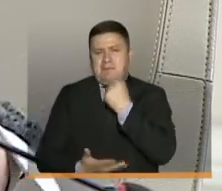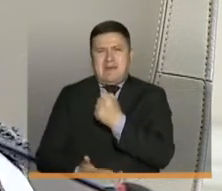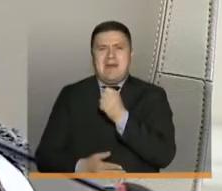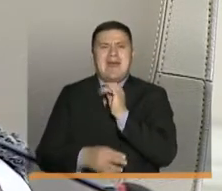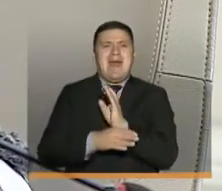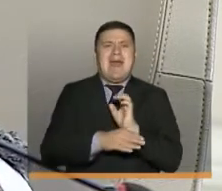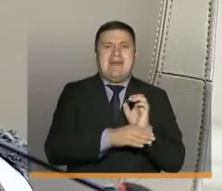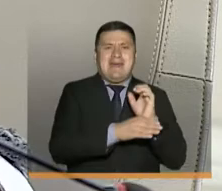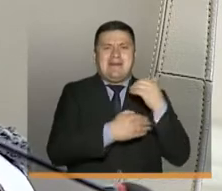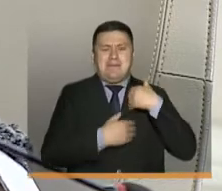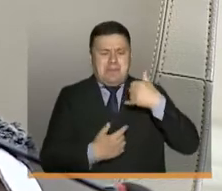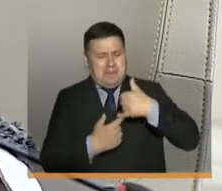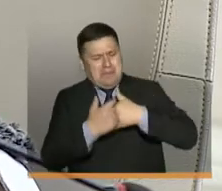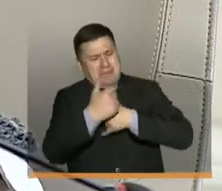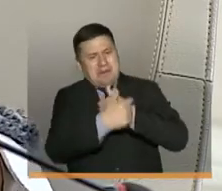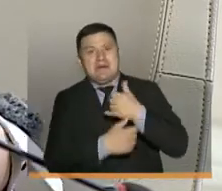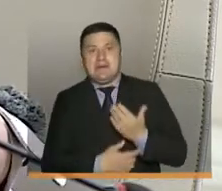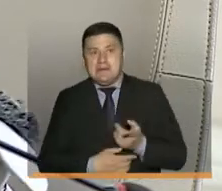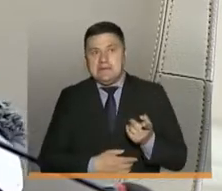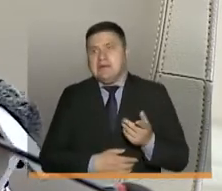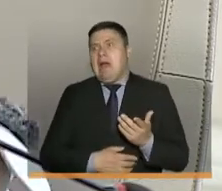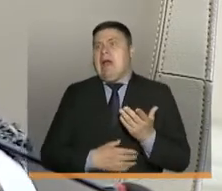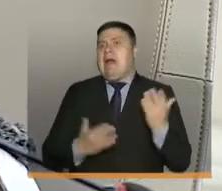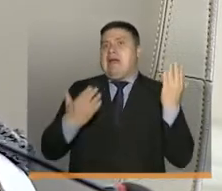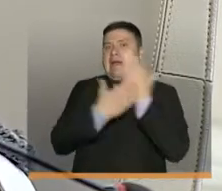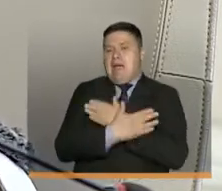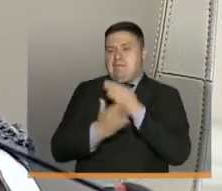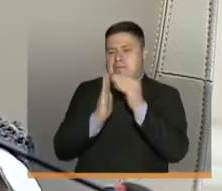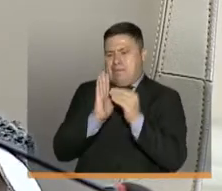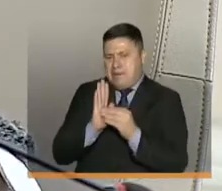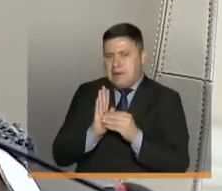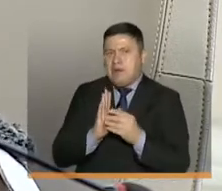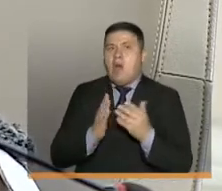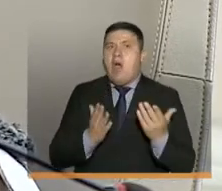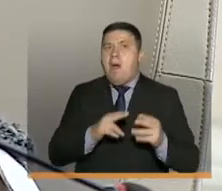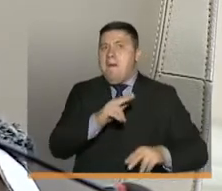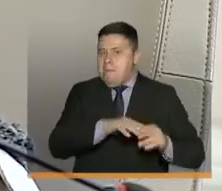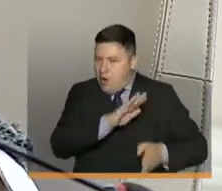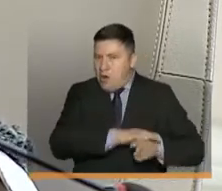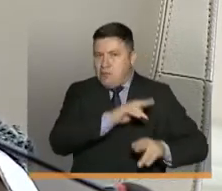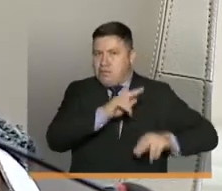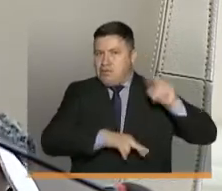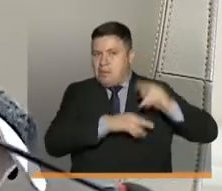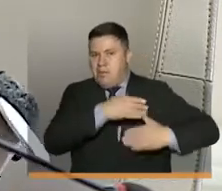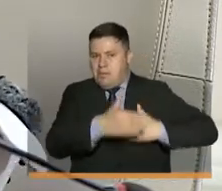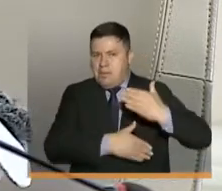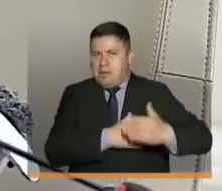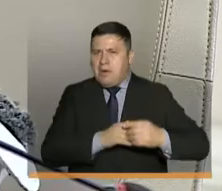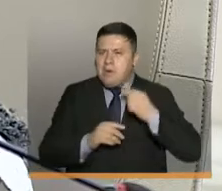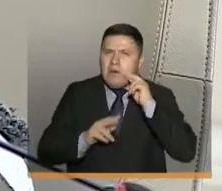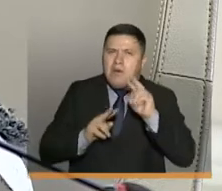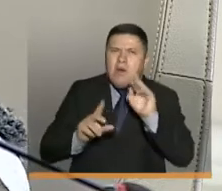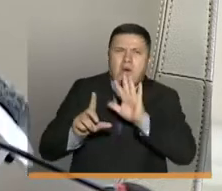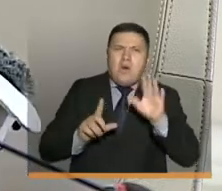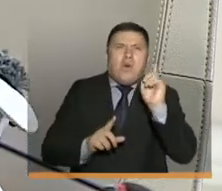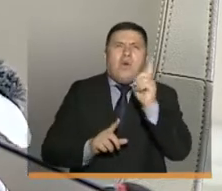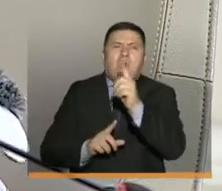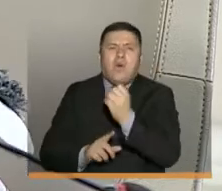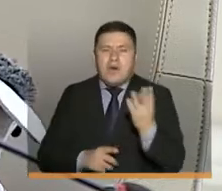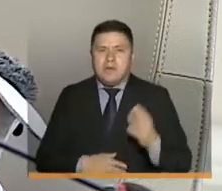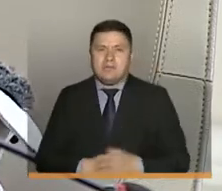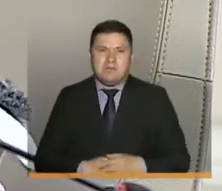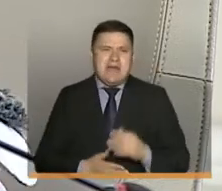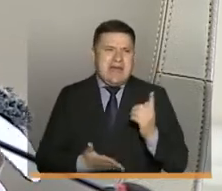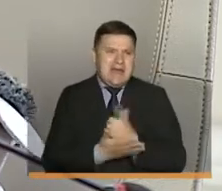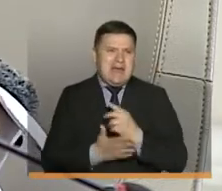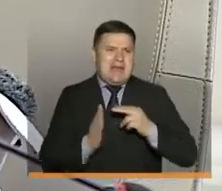a las entidades territoriales, perdón, y pues creo que ahorita vamos a ver, presidente, en qué estamos avanzando y esto deja ver cómo articuladamente miramos